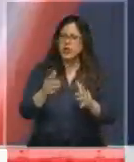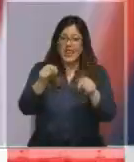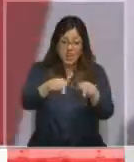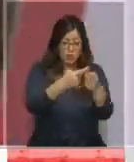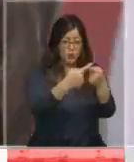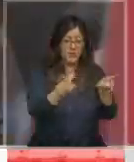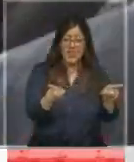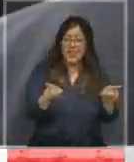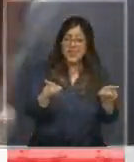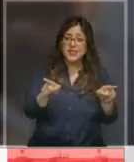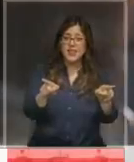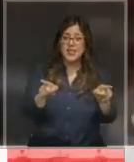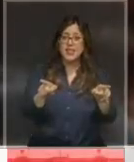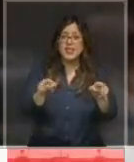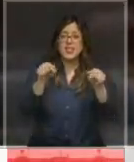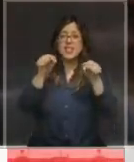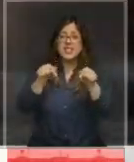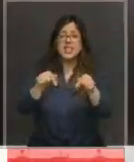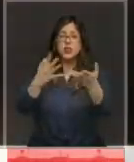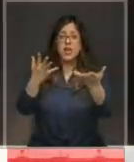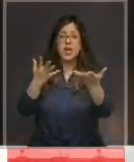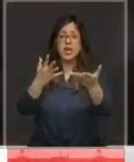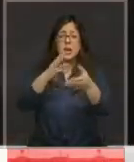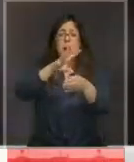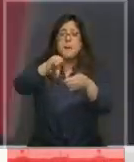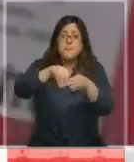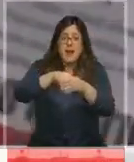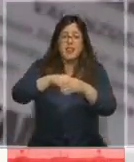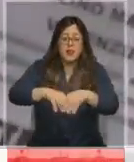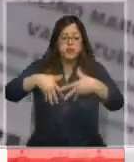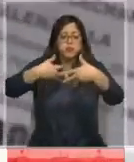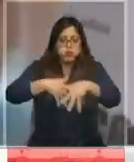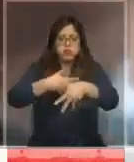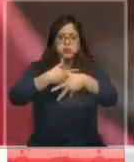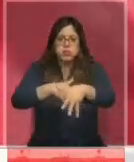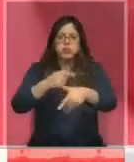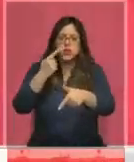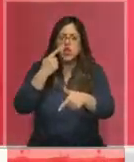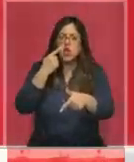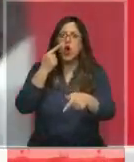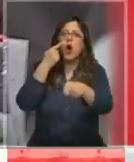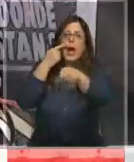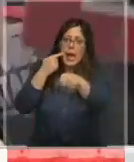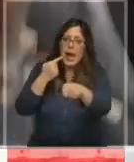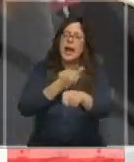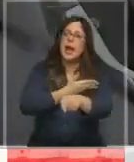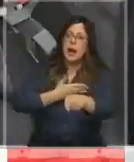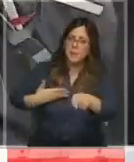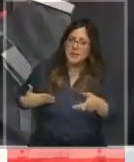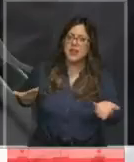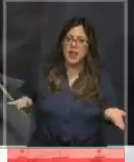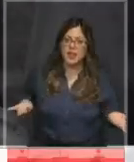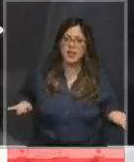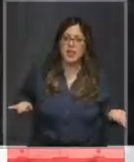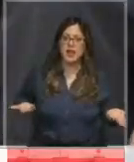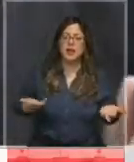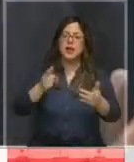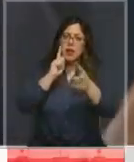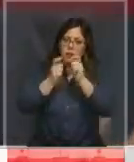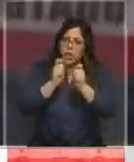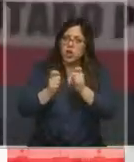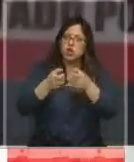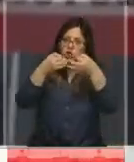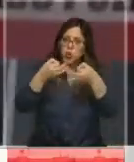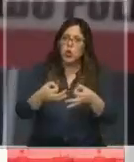meterlo en una manifestación poniendo en riesgo la seguridad, ojo, sí. Él es el presidente, y cuando se suma